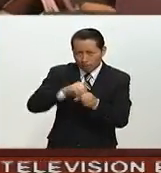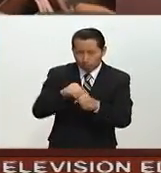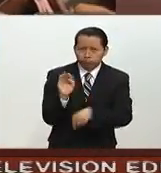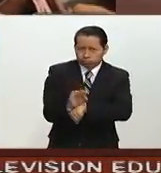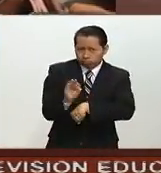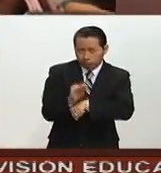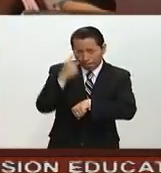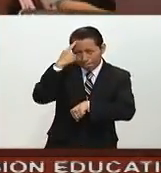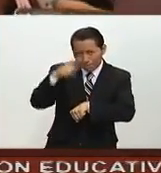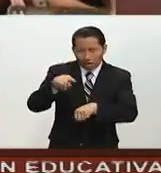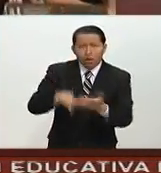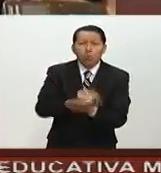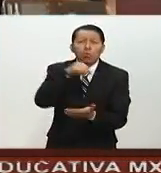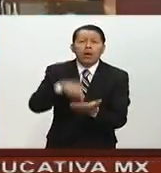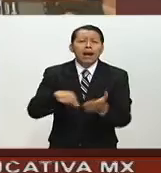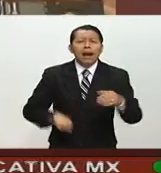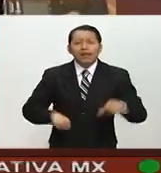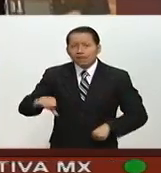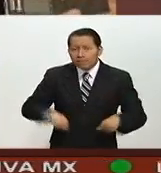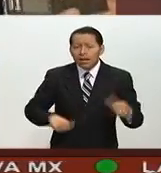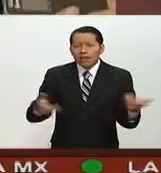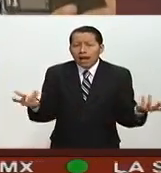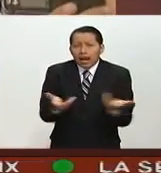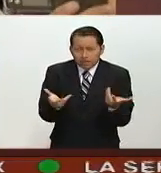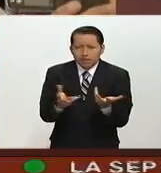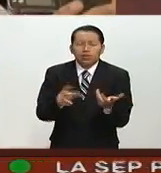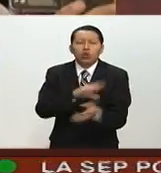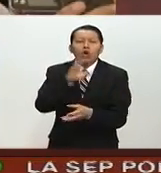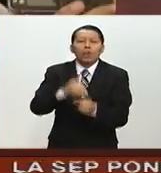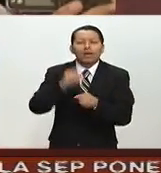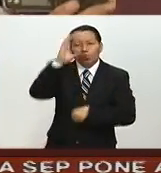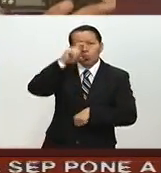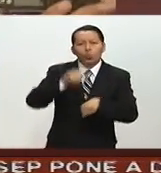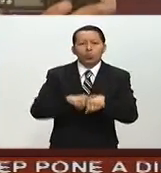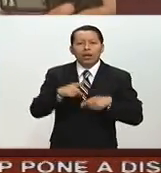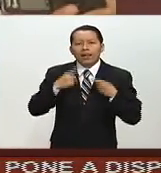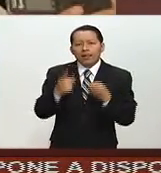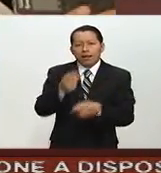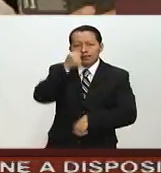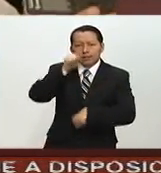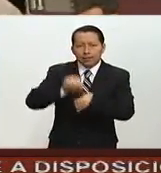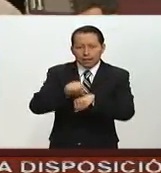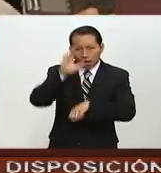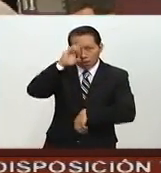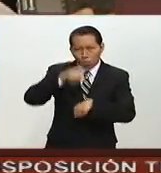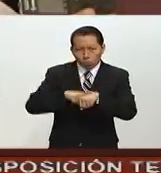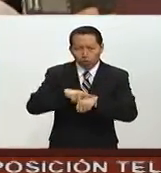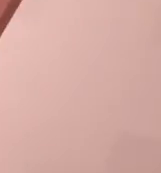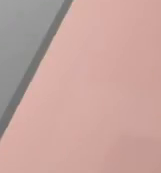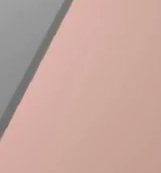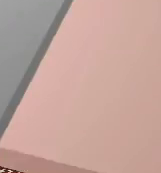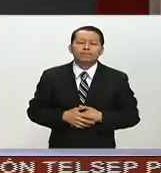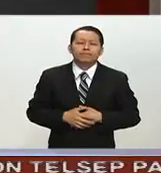donde podamos tener un despliegue de la oferta cultural que se ofrece a través de la Secretaría de Cultura.